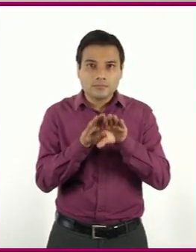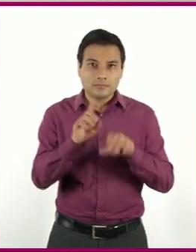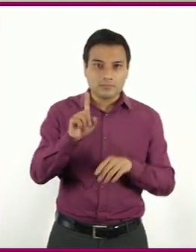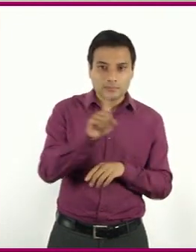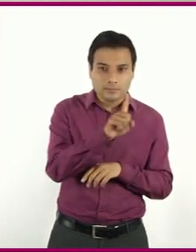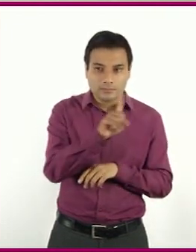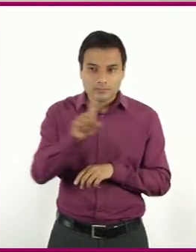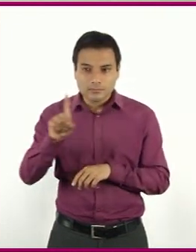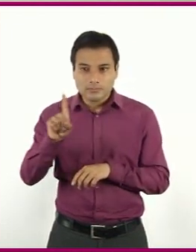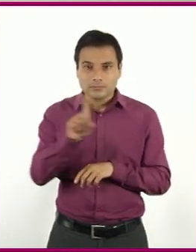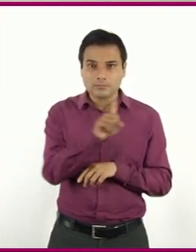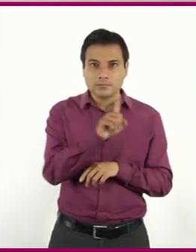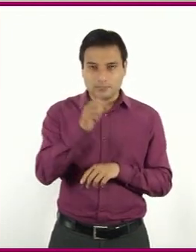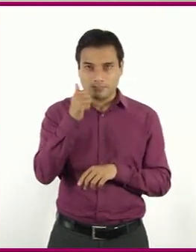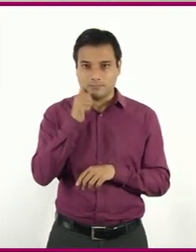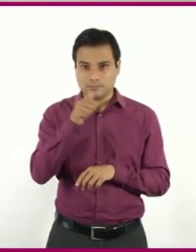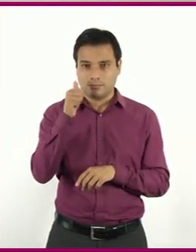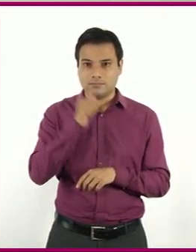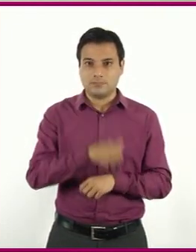¿qué?